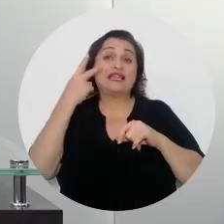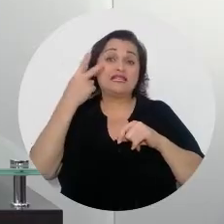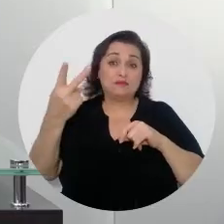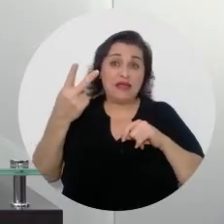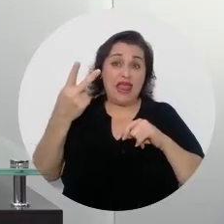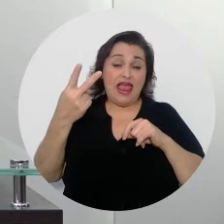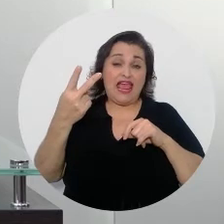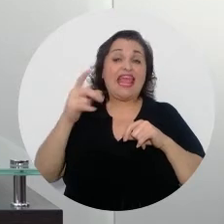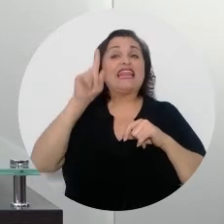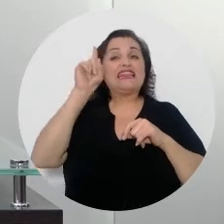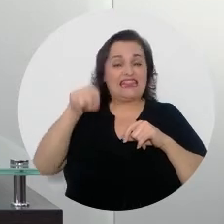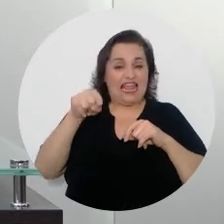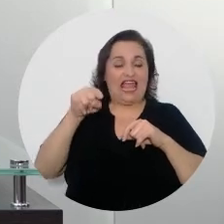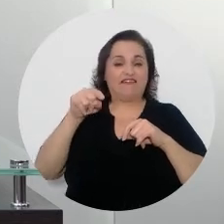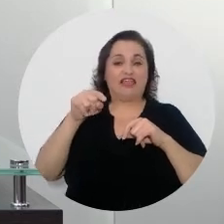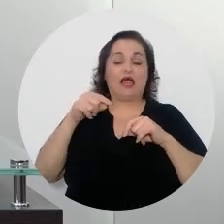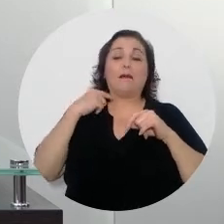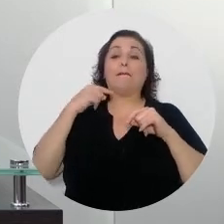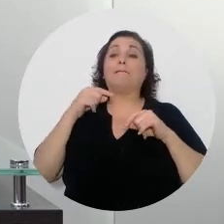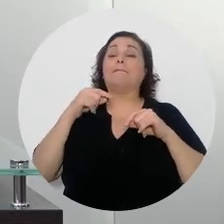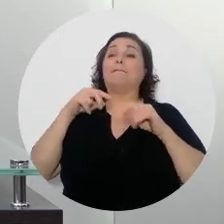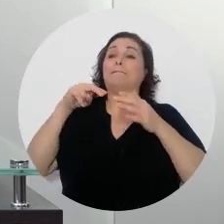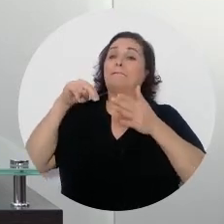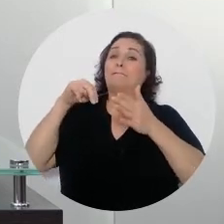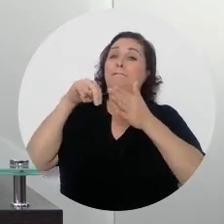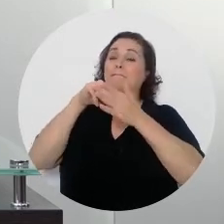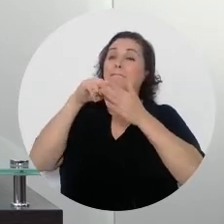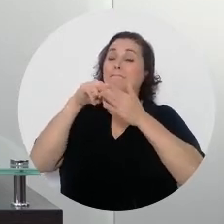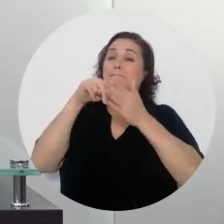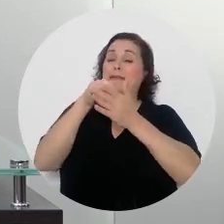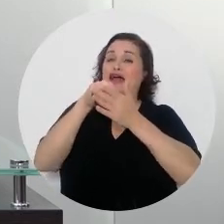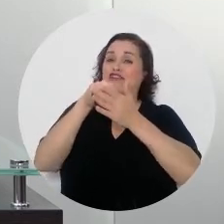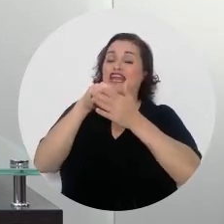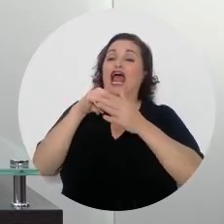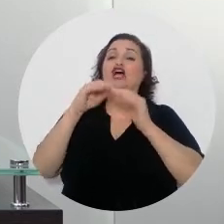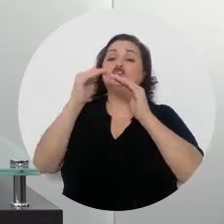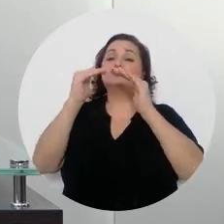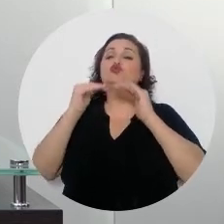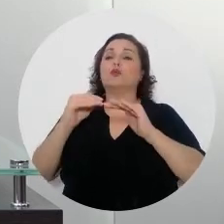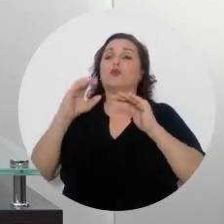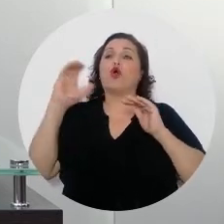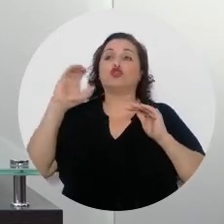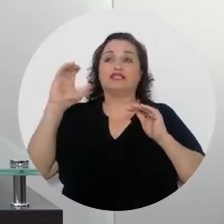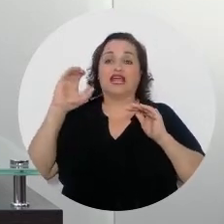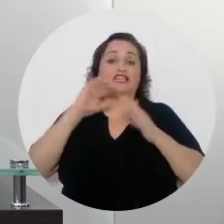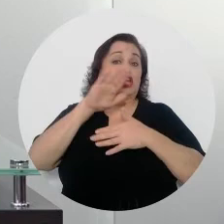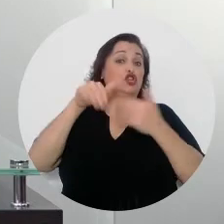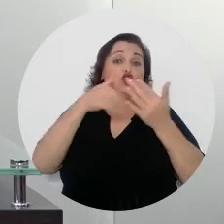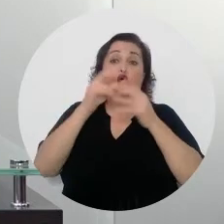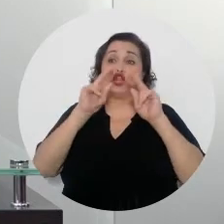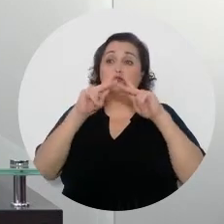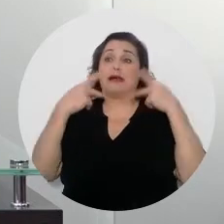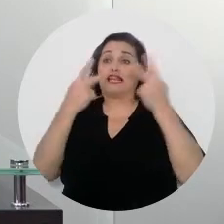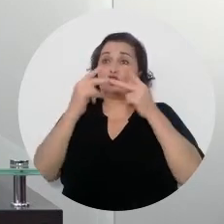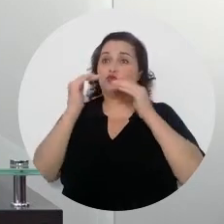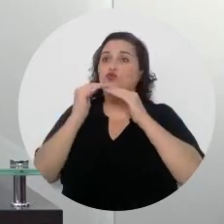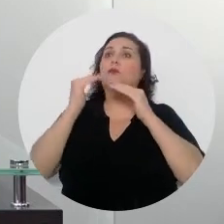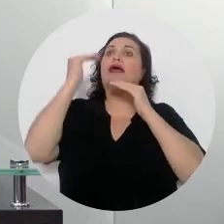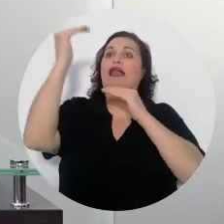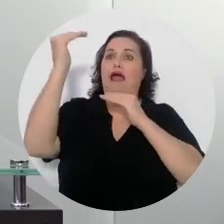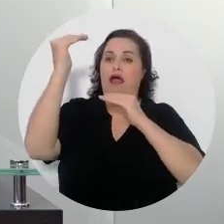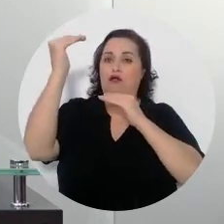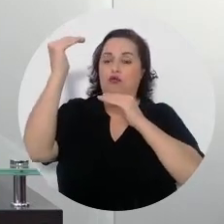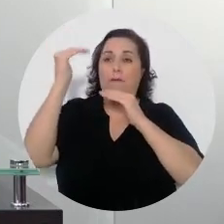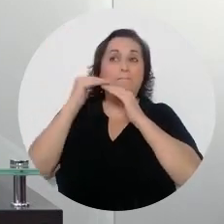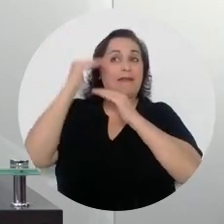como vieron, no tuvimos que aplicar la barrera del subcociente, todos los partidos la superaron